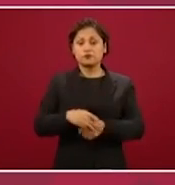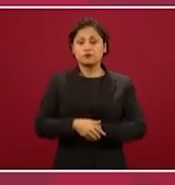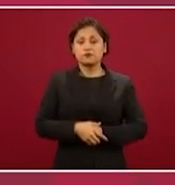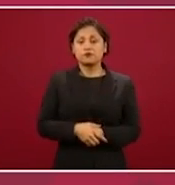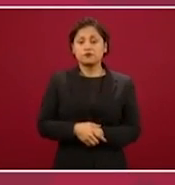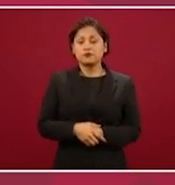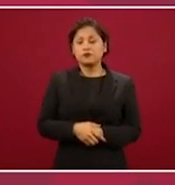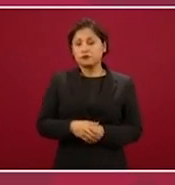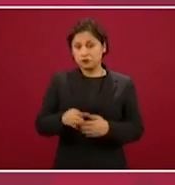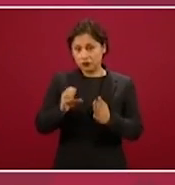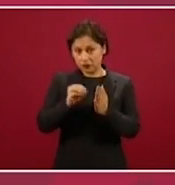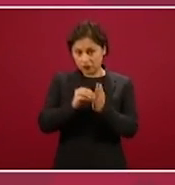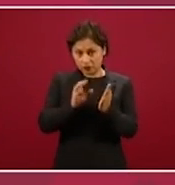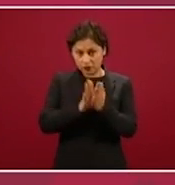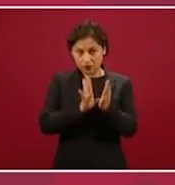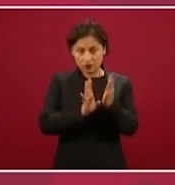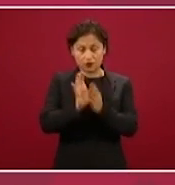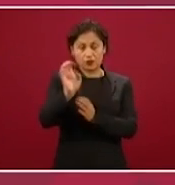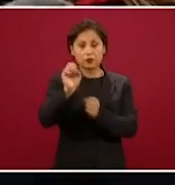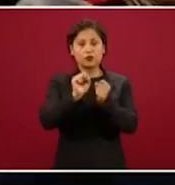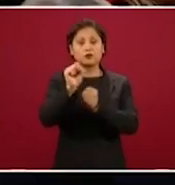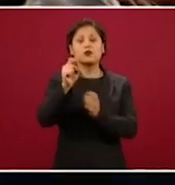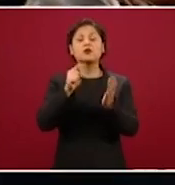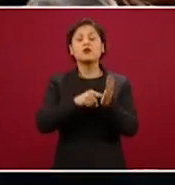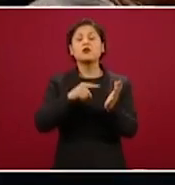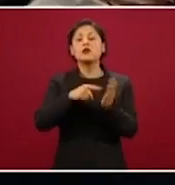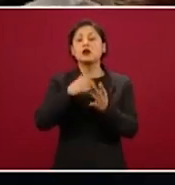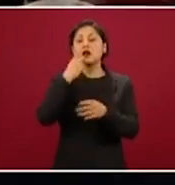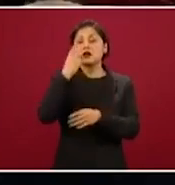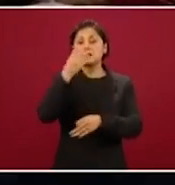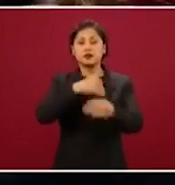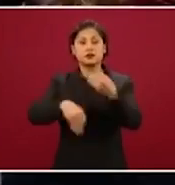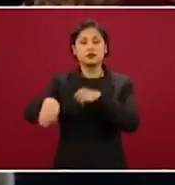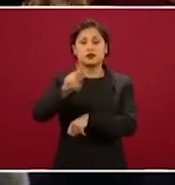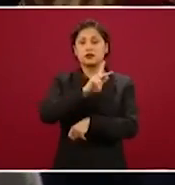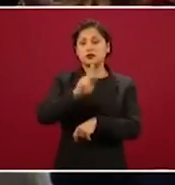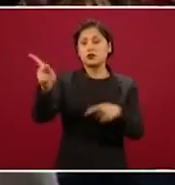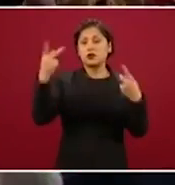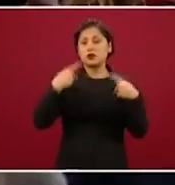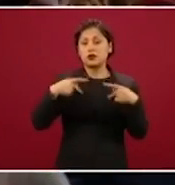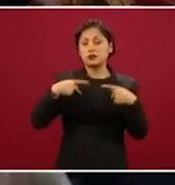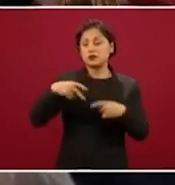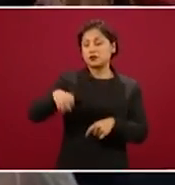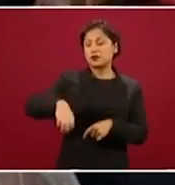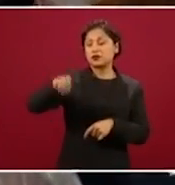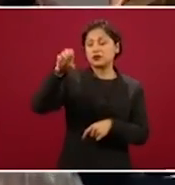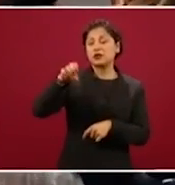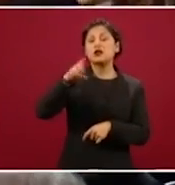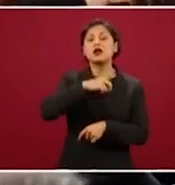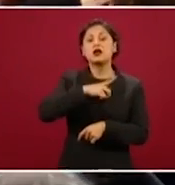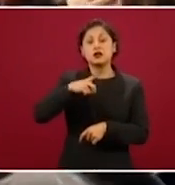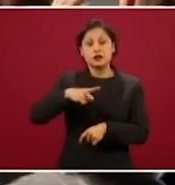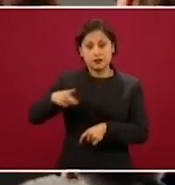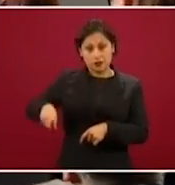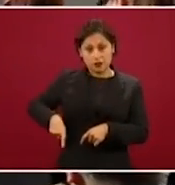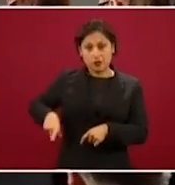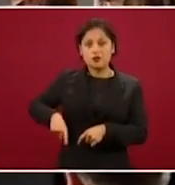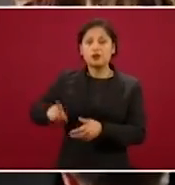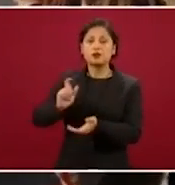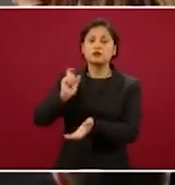es una recompensa a los que ya aportaron para el desarrollo del país y que reciban